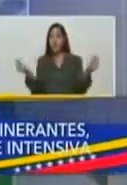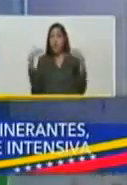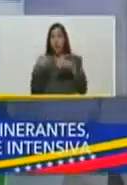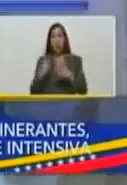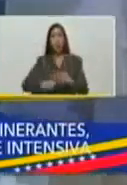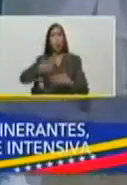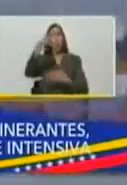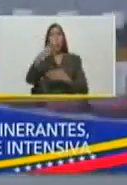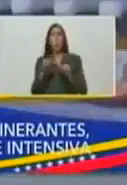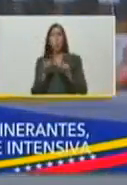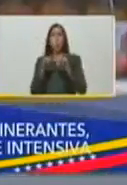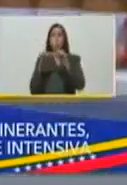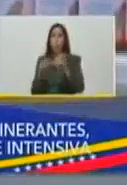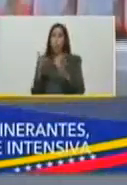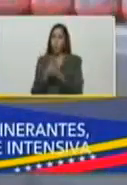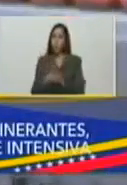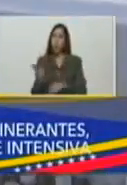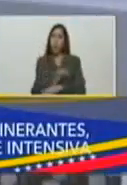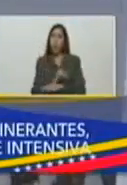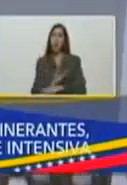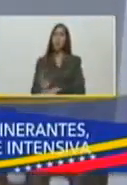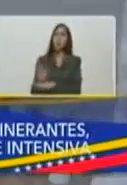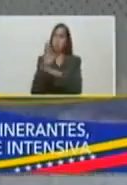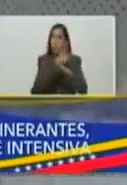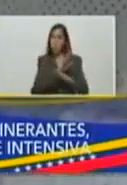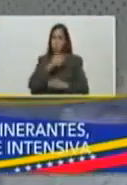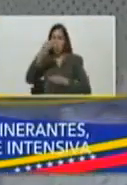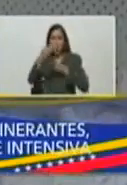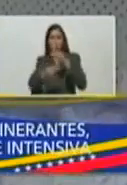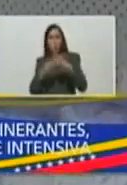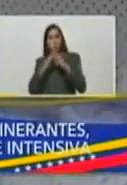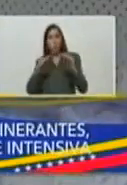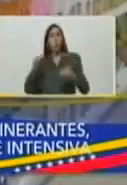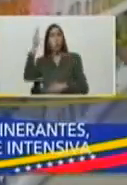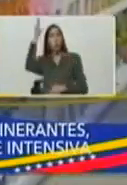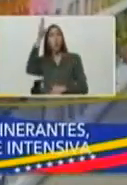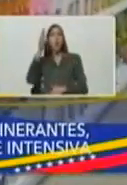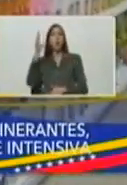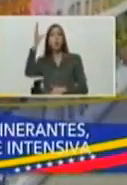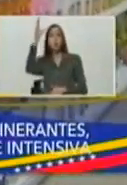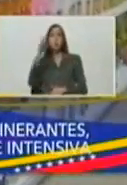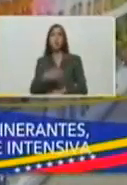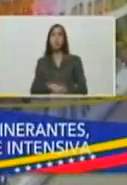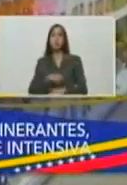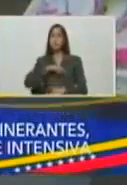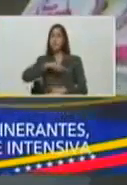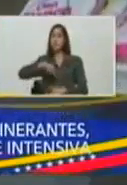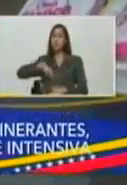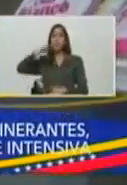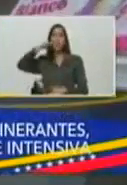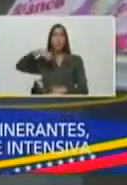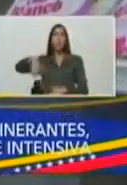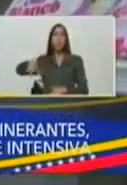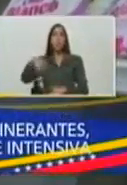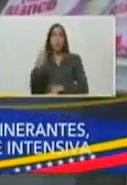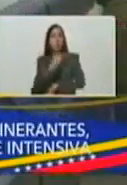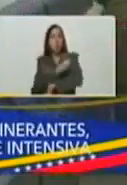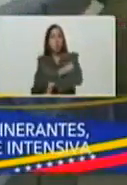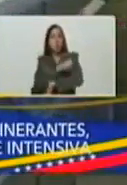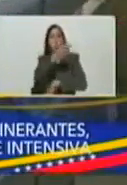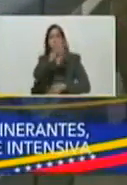para ir avanzando de manera rápida y segura a crear toda la conciencia de toda nuestra población, inmunizar el mayor número de